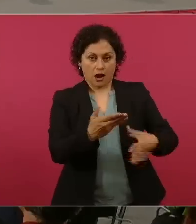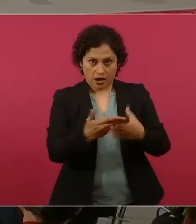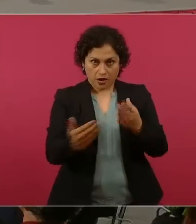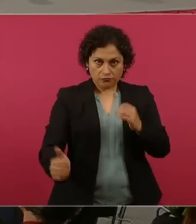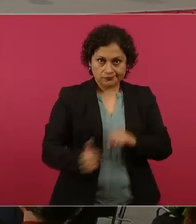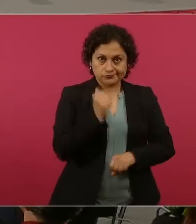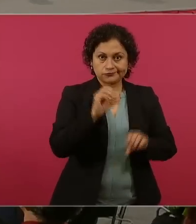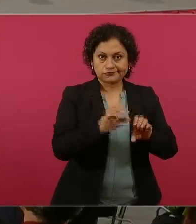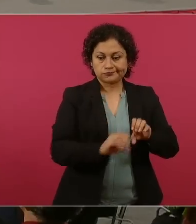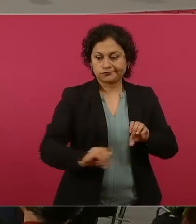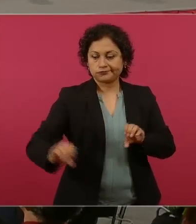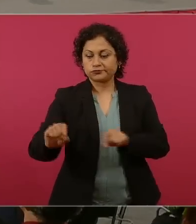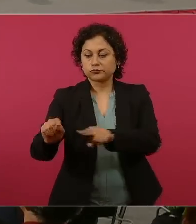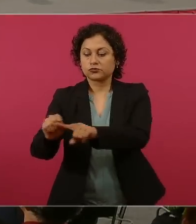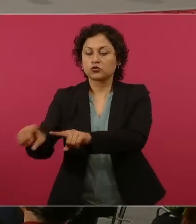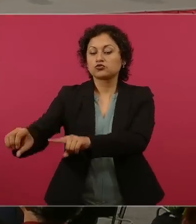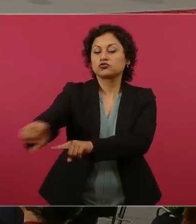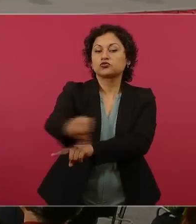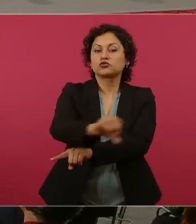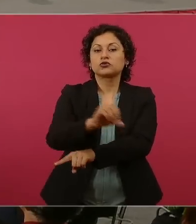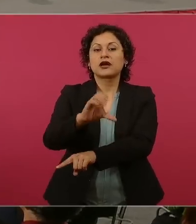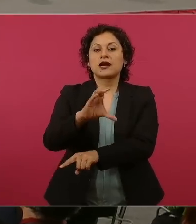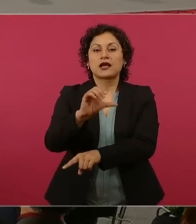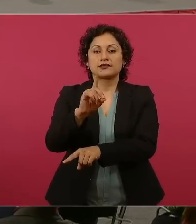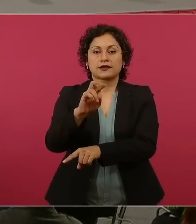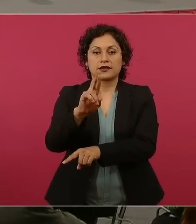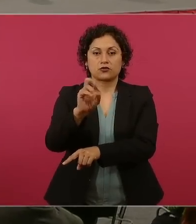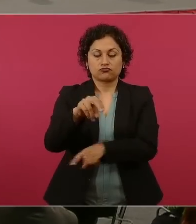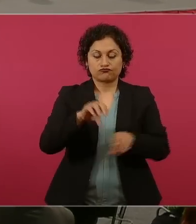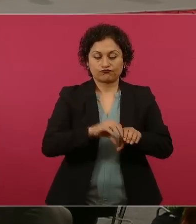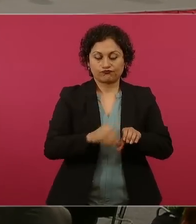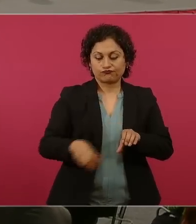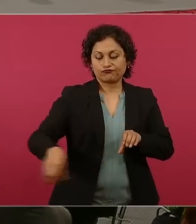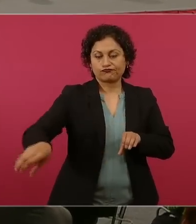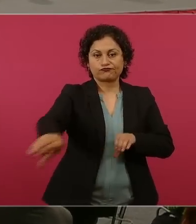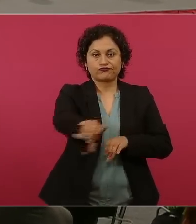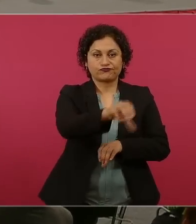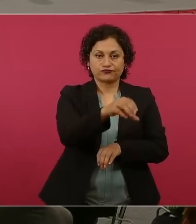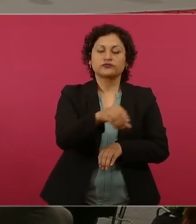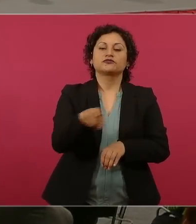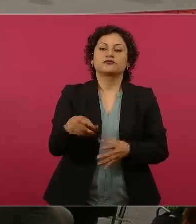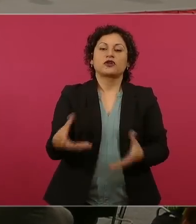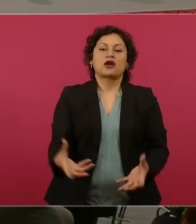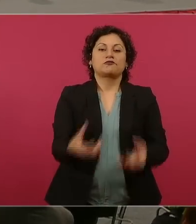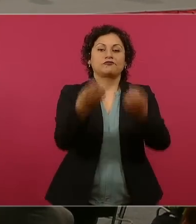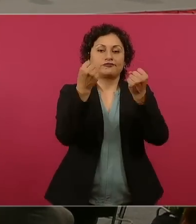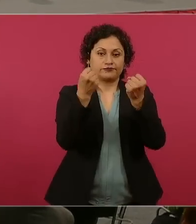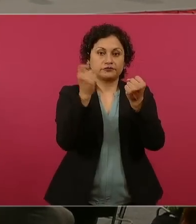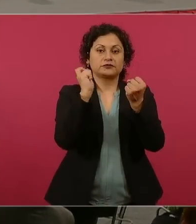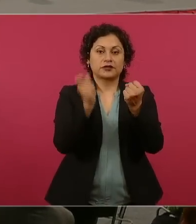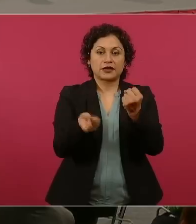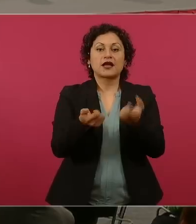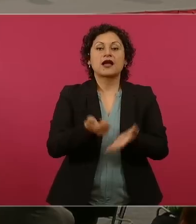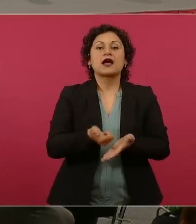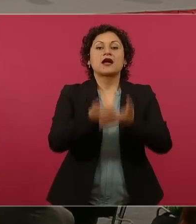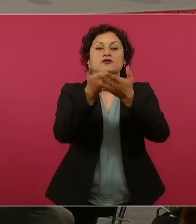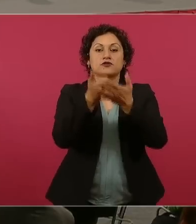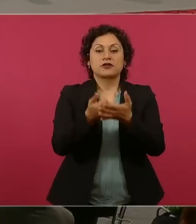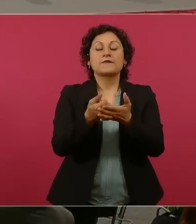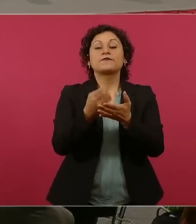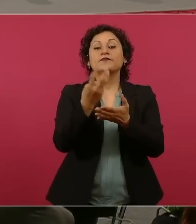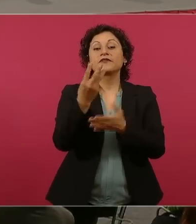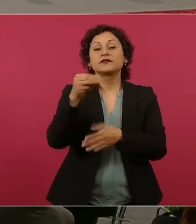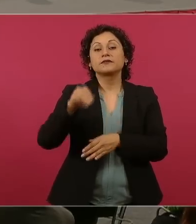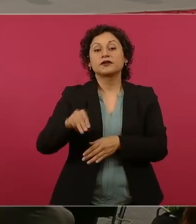presa del Salto a la red Calderón. Con eso, lo que vamos a hacer es dotar de 3 metros cúbicos por segundo